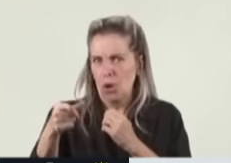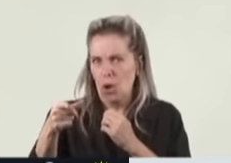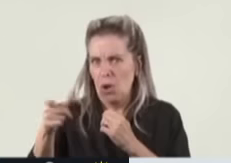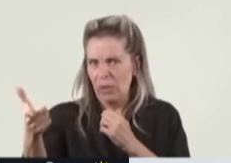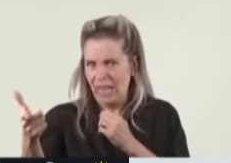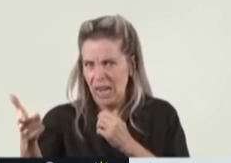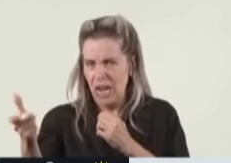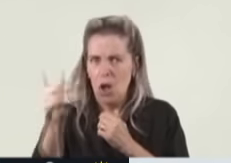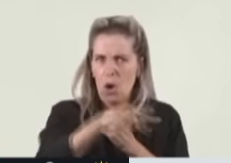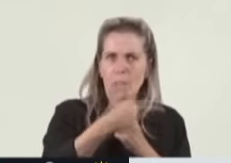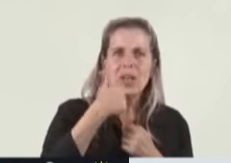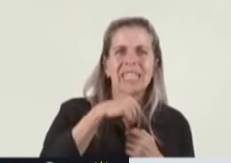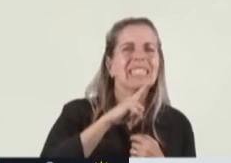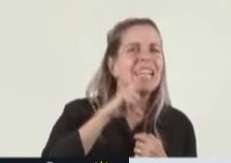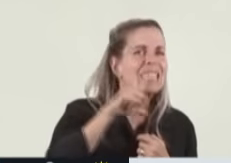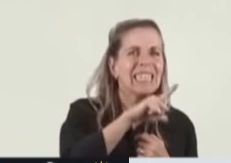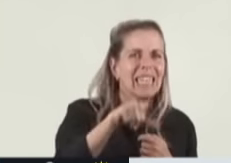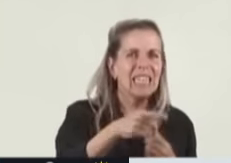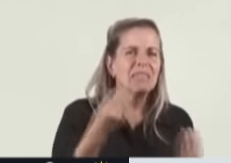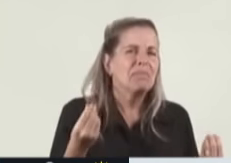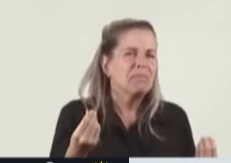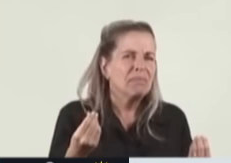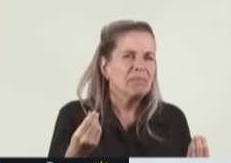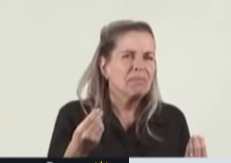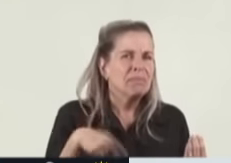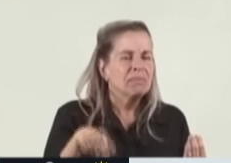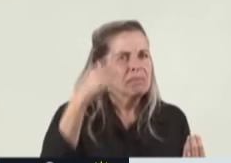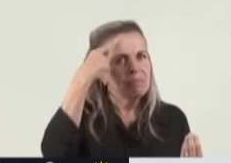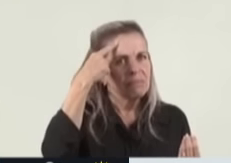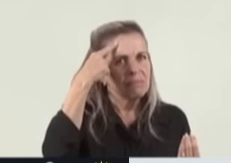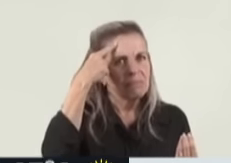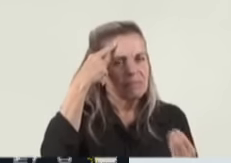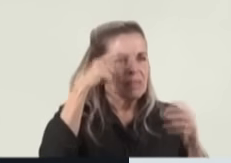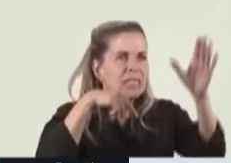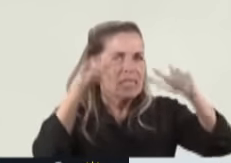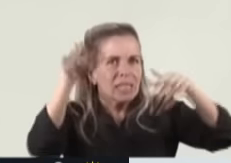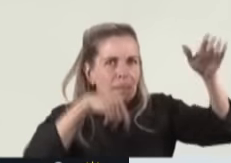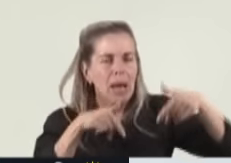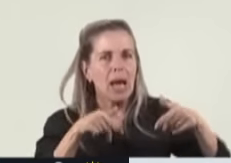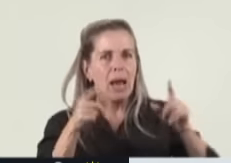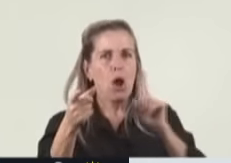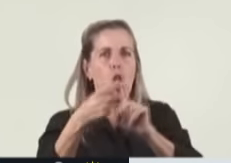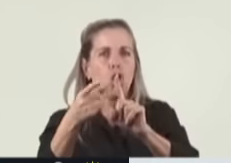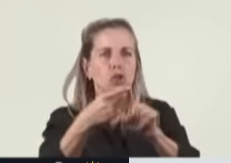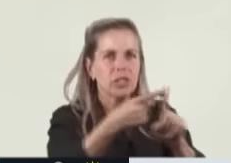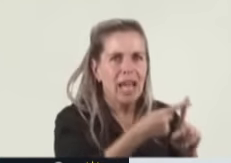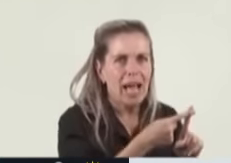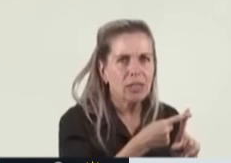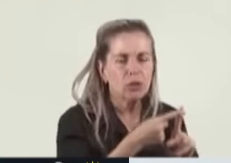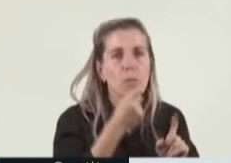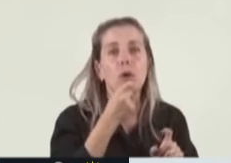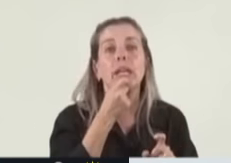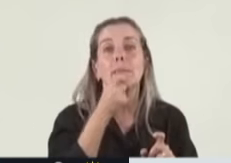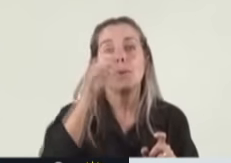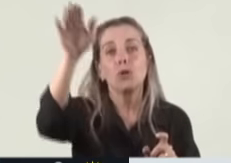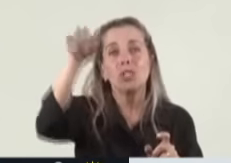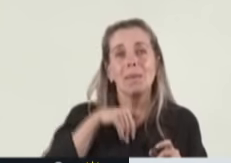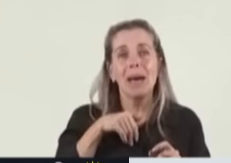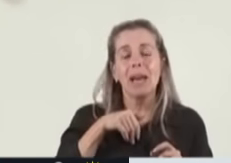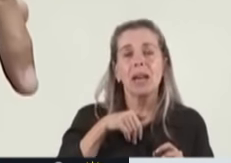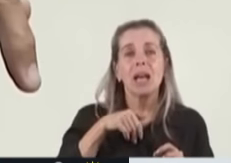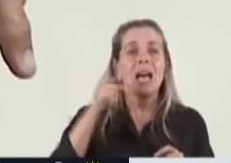como ministro de Interior convocar o tener algún tipo de contacto, en última instancia con algún representante de ellos, con Axel Kicillof de la provincia de Buenos